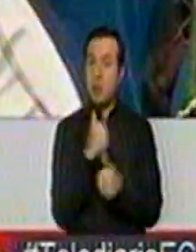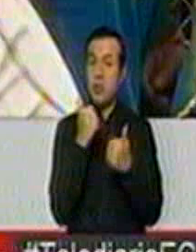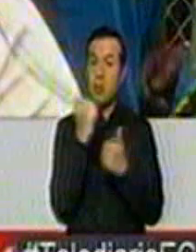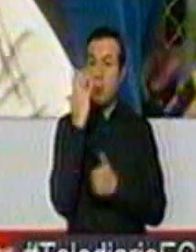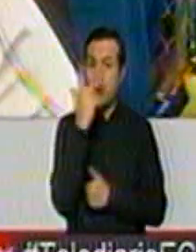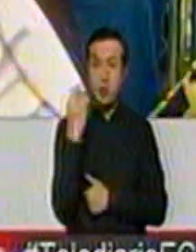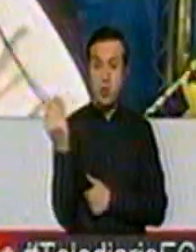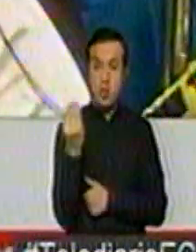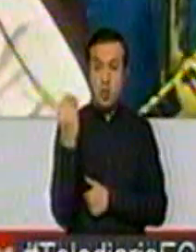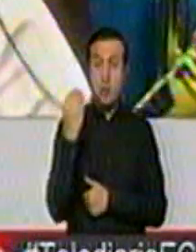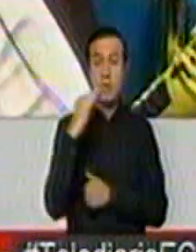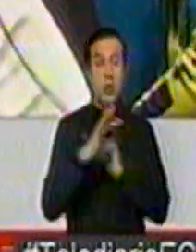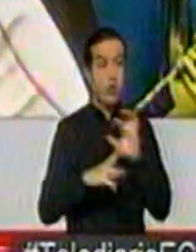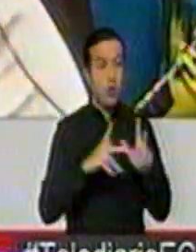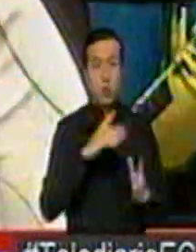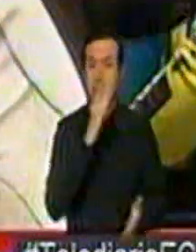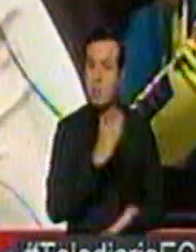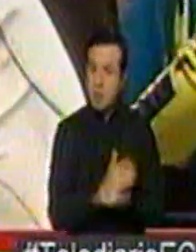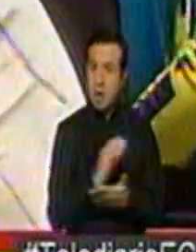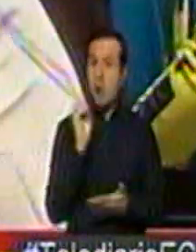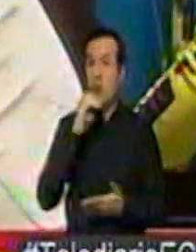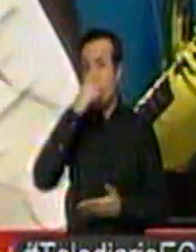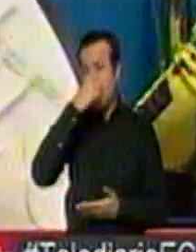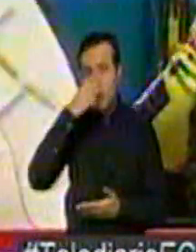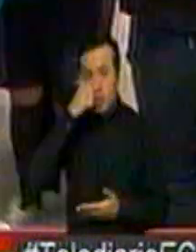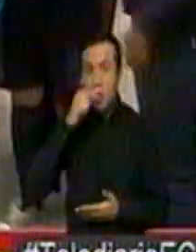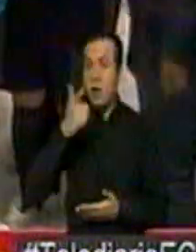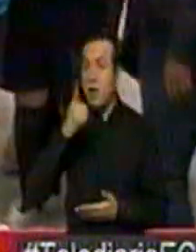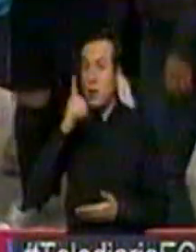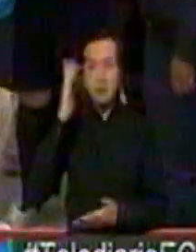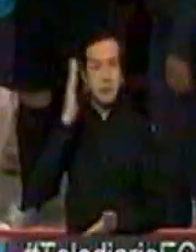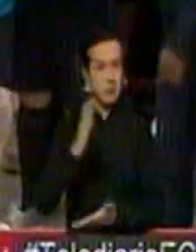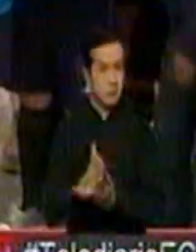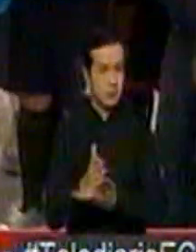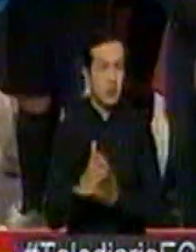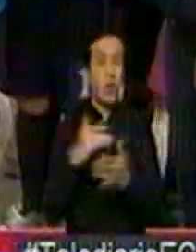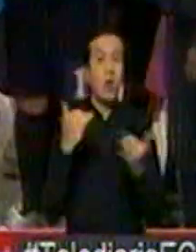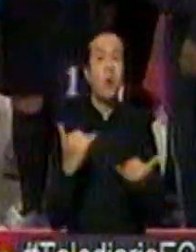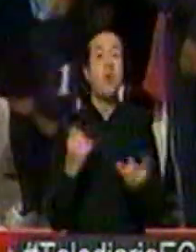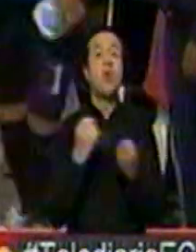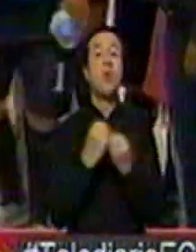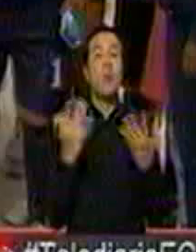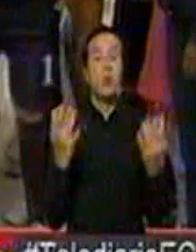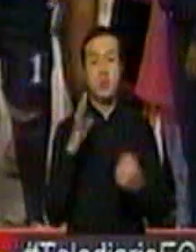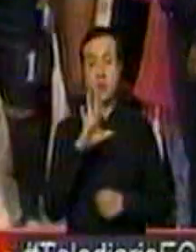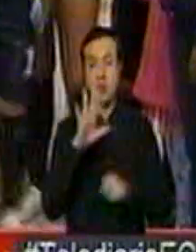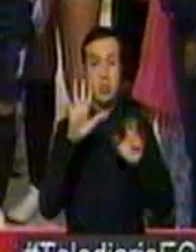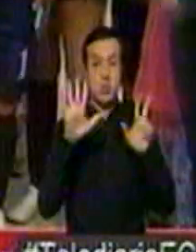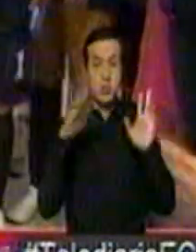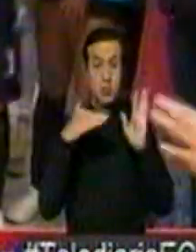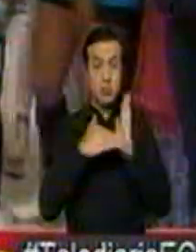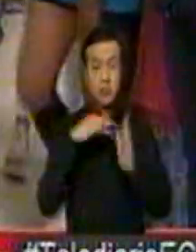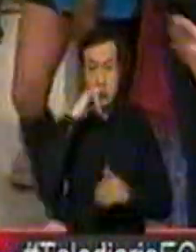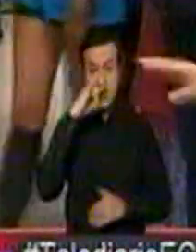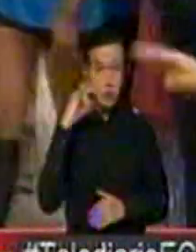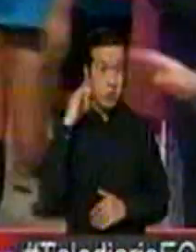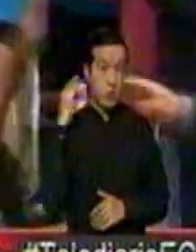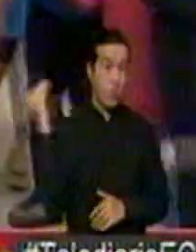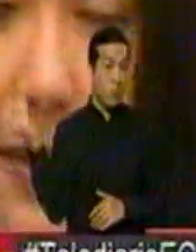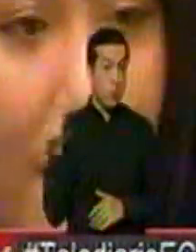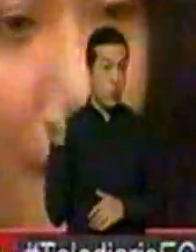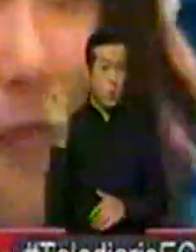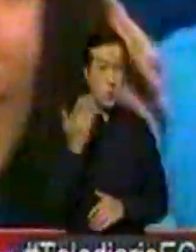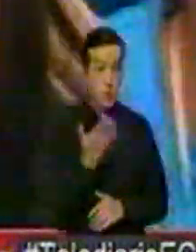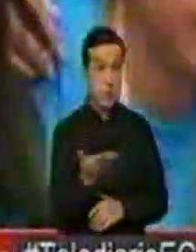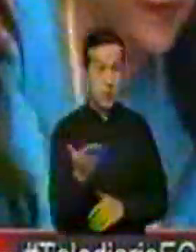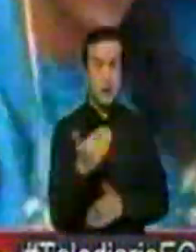nuestros jóvenes de la delincuencia y del consumo de droga, del alcoholismo. Actualmente, son cerca de 58,000 niños, jóvenes y adolescentes